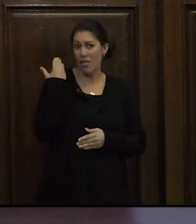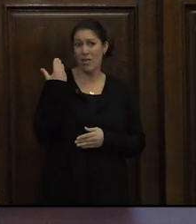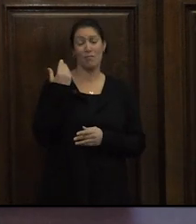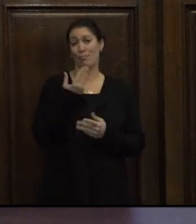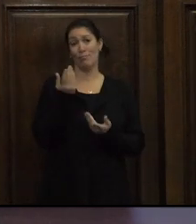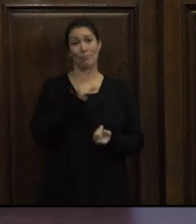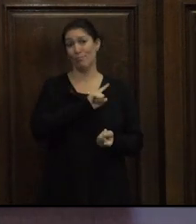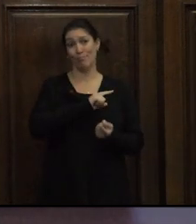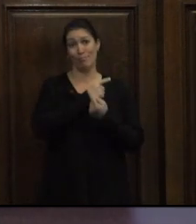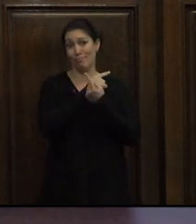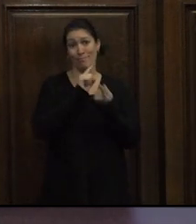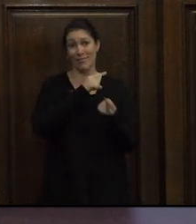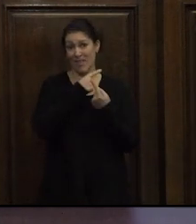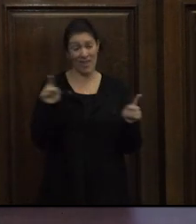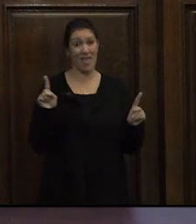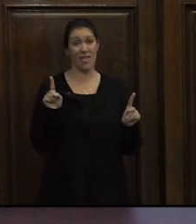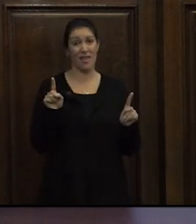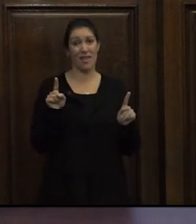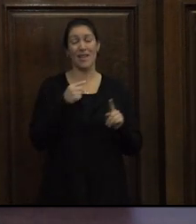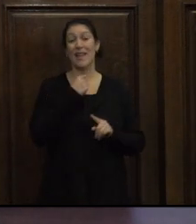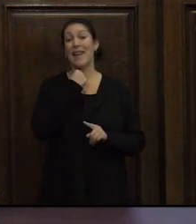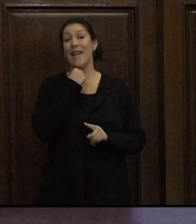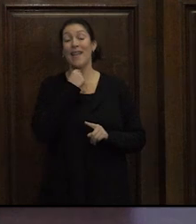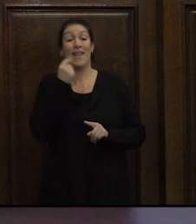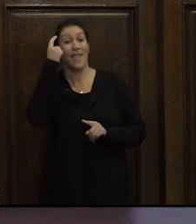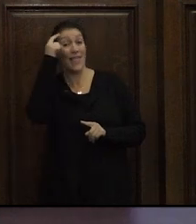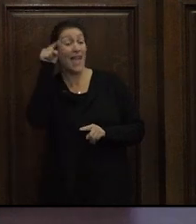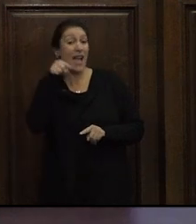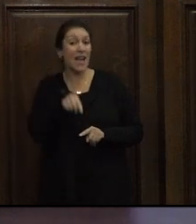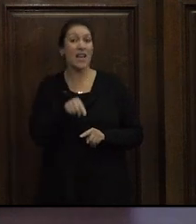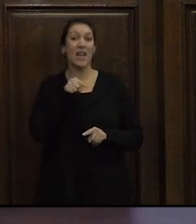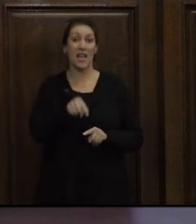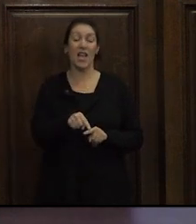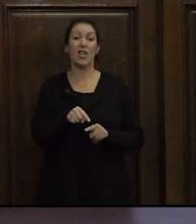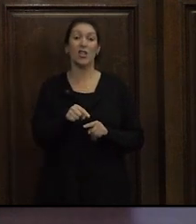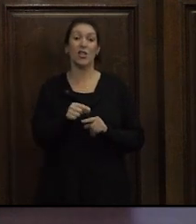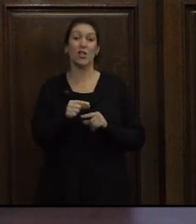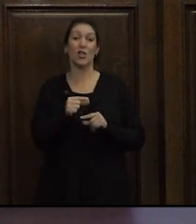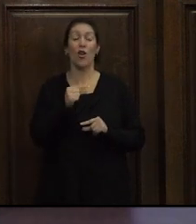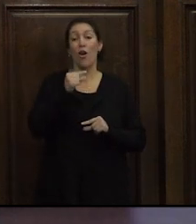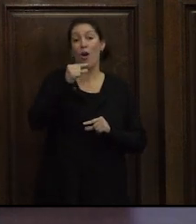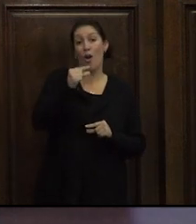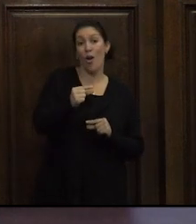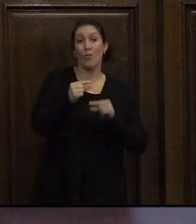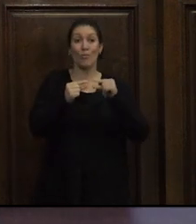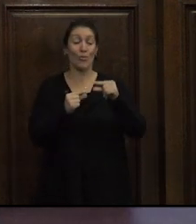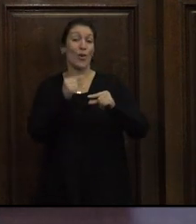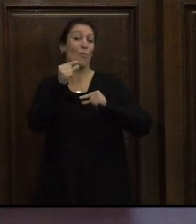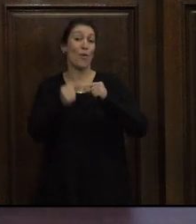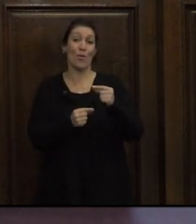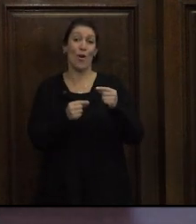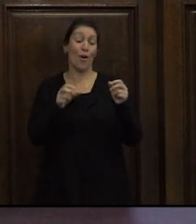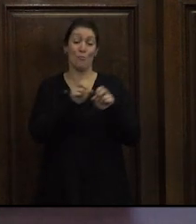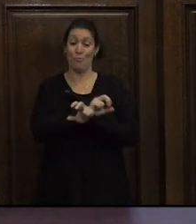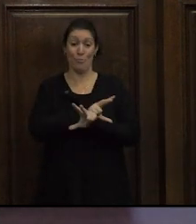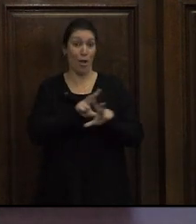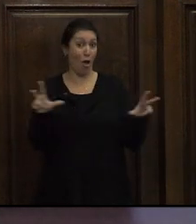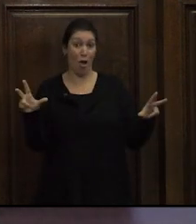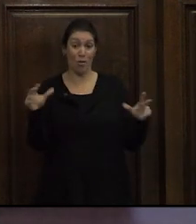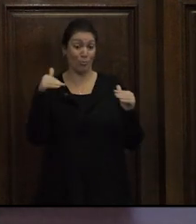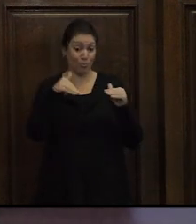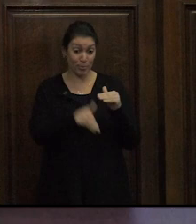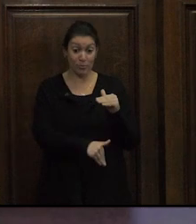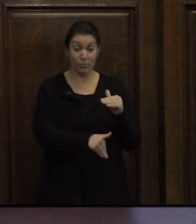estar. Pero la idea es que este suelo, que es cada vez más infértil para eso, no